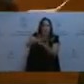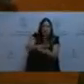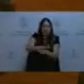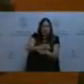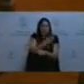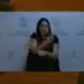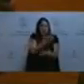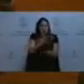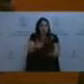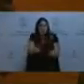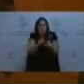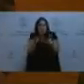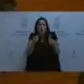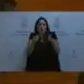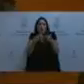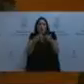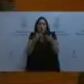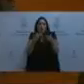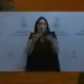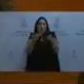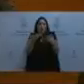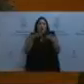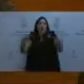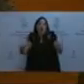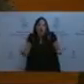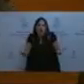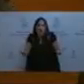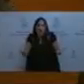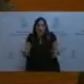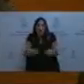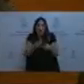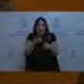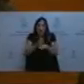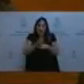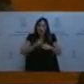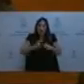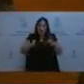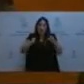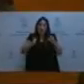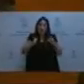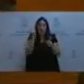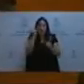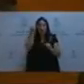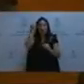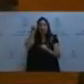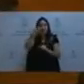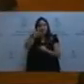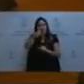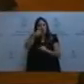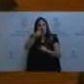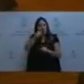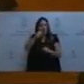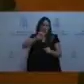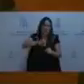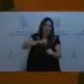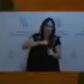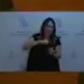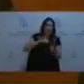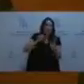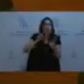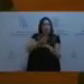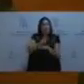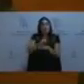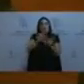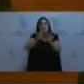vengan del partido que vengan. No puede ser que la Junta General apruebe iniciativas sobre el ERA, la financiación de las entidades del